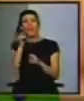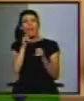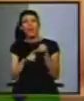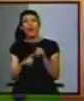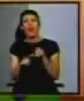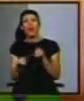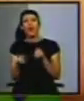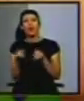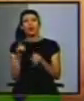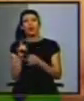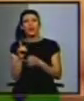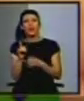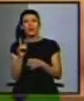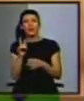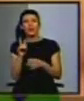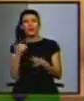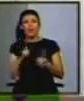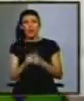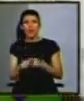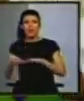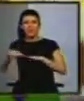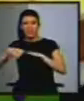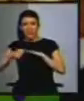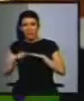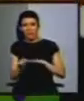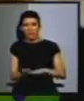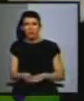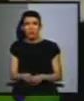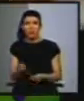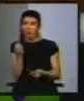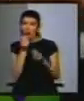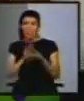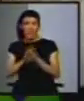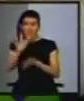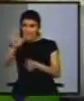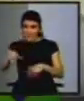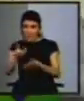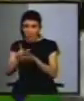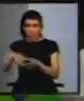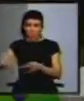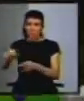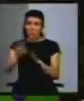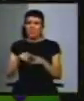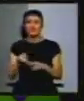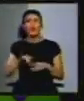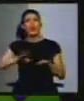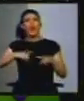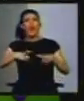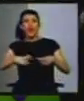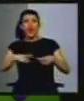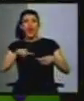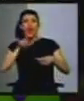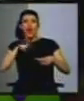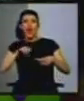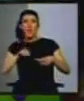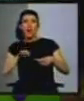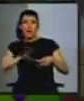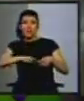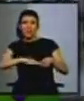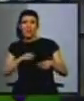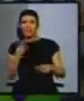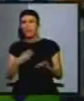puestos de manicure y comida, todo en el mismo lugar. Este lomo salteado cuesta unos 3.500